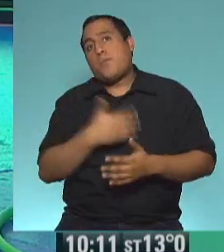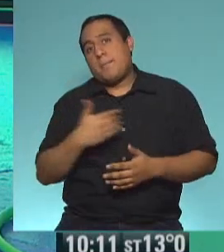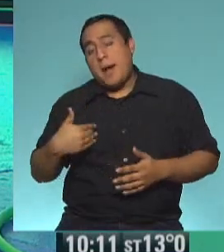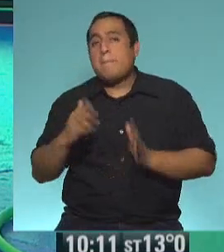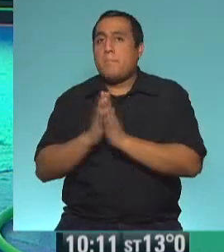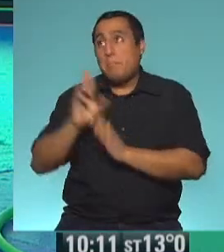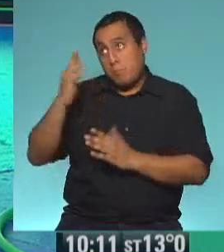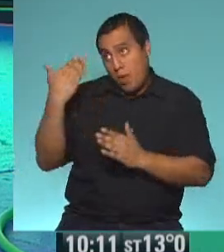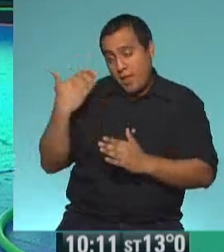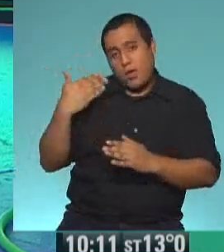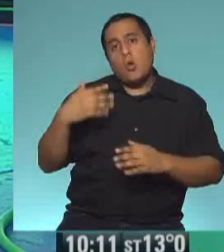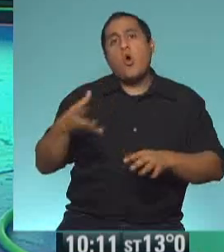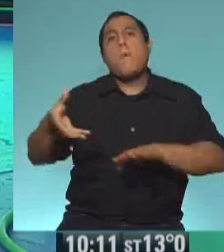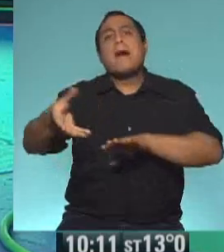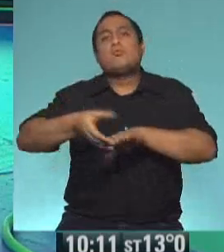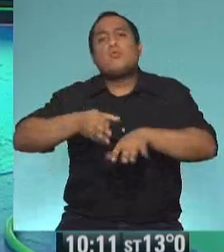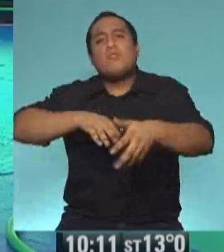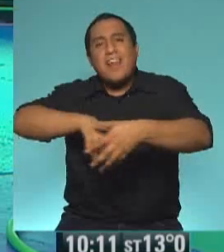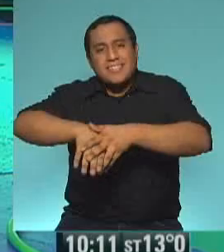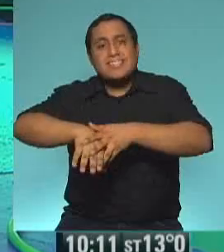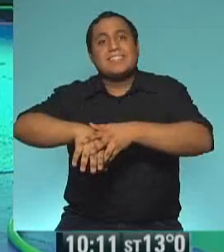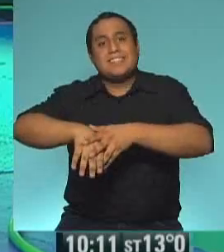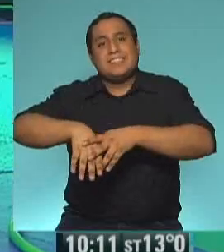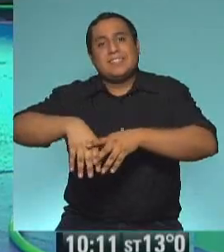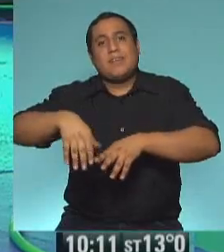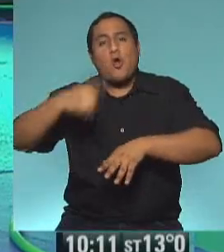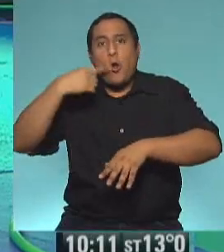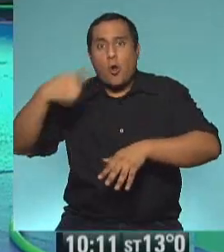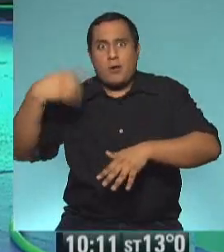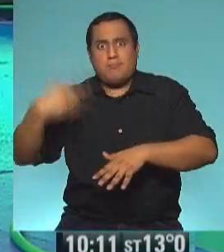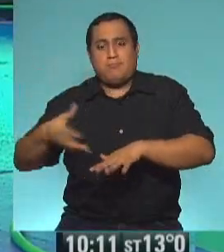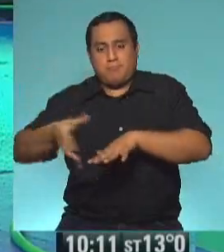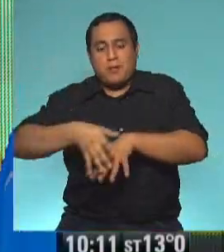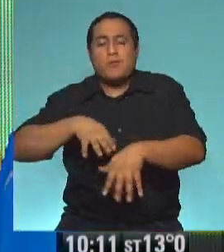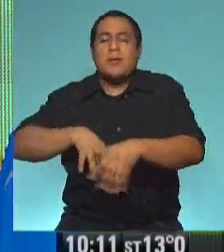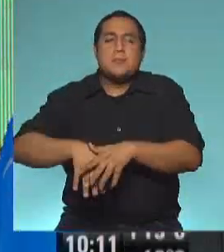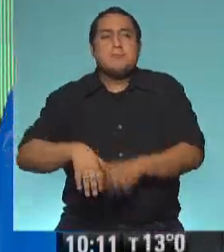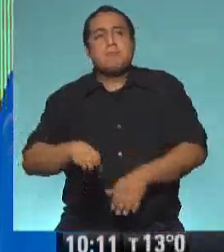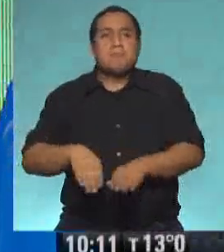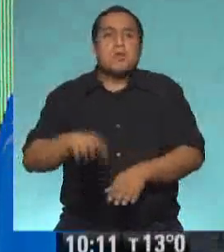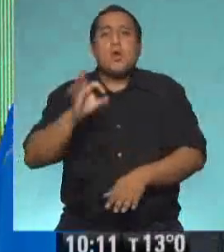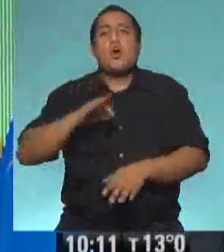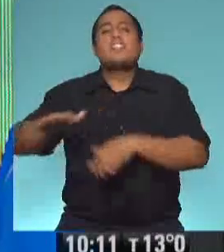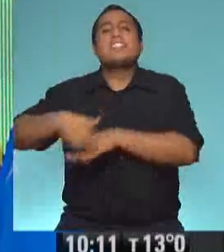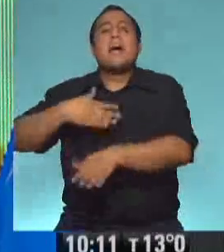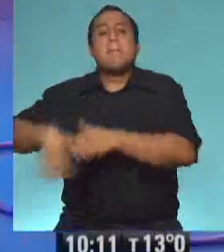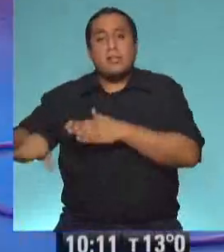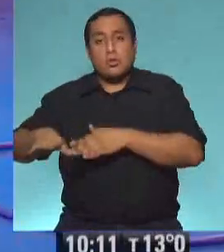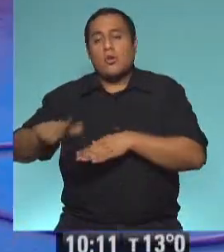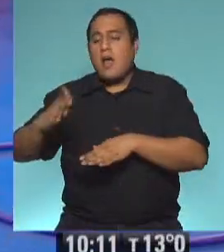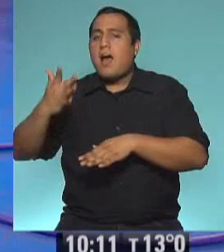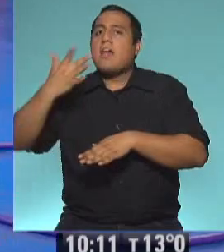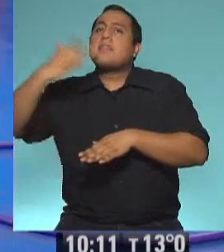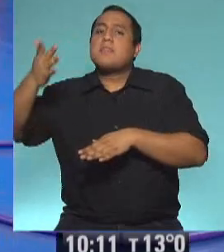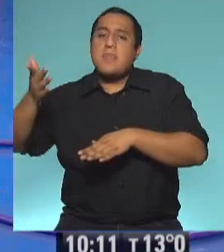pidan permiso. Unas pantuflas, ¿puede pantuflas ser? Pantuflas pueden ser. Ahora hay las pantuflas de colores que son graciosas. Son divertidas. O tus propios zapatos y los decoras con también algo. Bien. Le